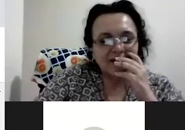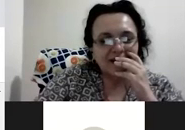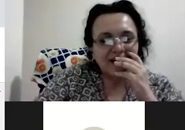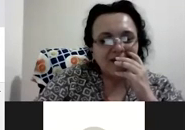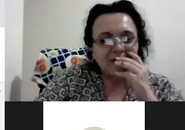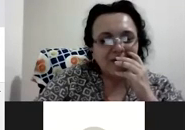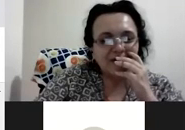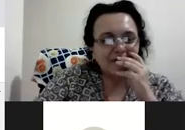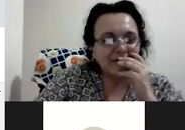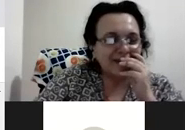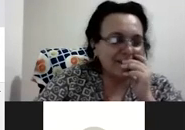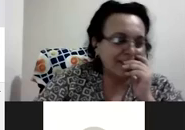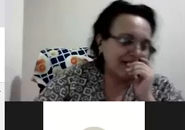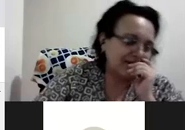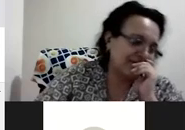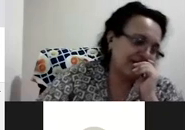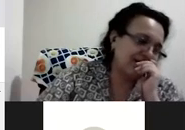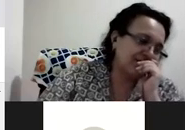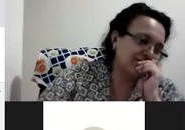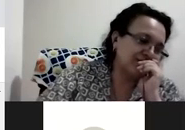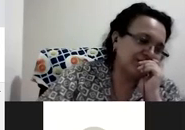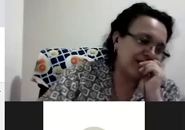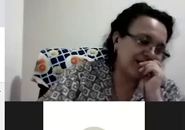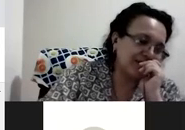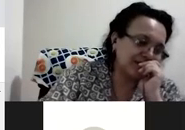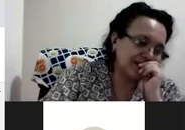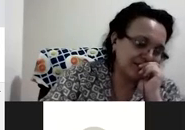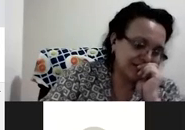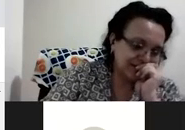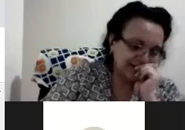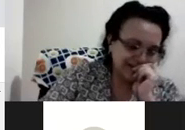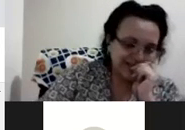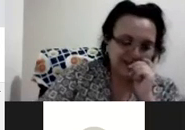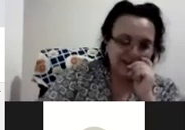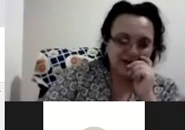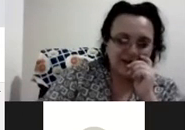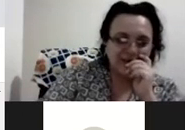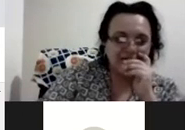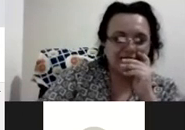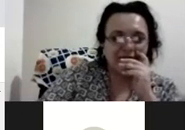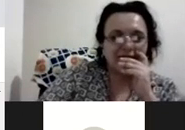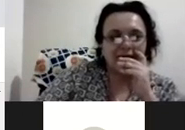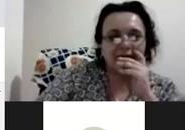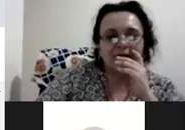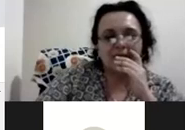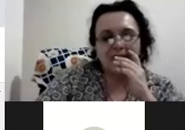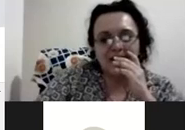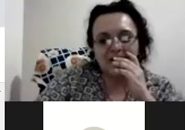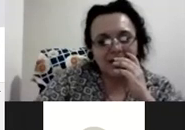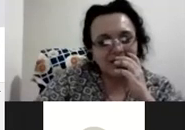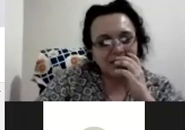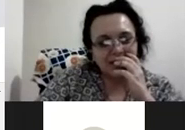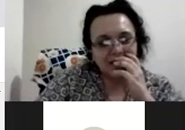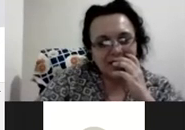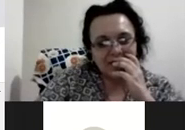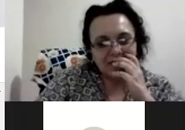Yo salí de lo que salí, no he vuelto a entrar más a estudiar, y vos solo estudiando pasaste. Y yo le digo, es que un idioma nunca lo